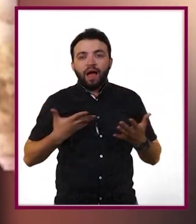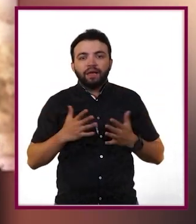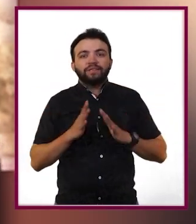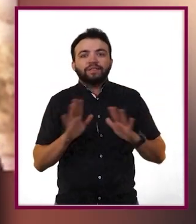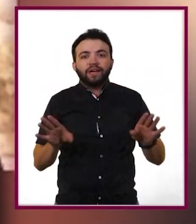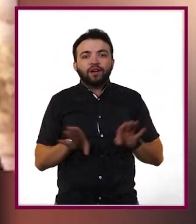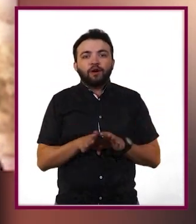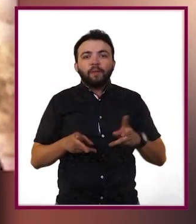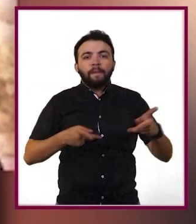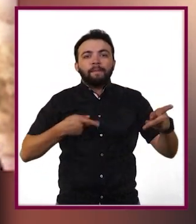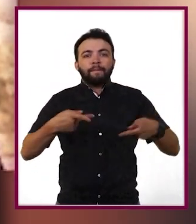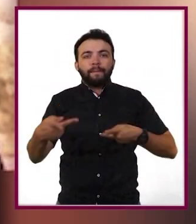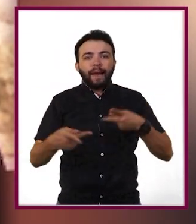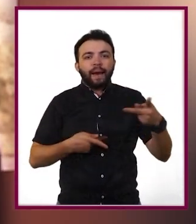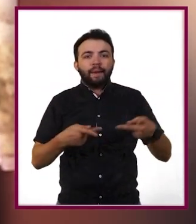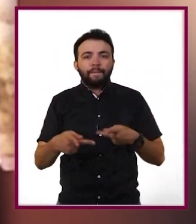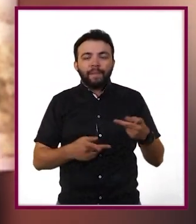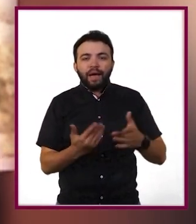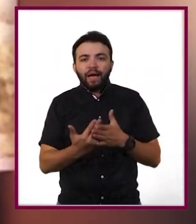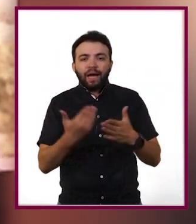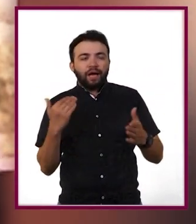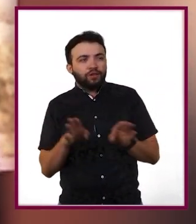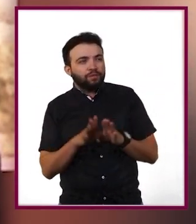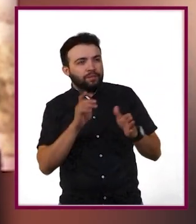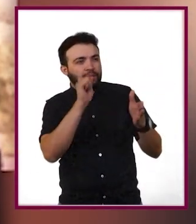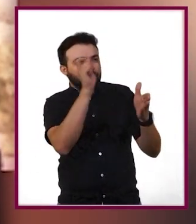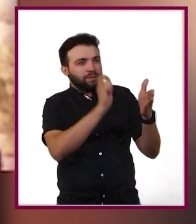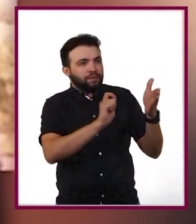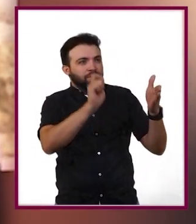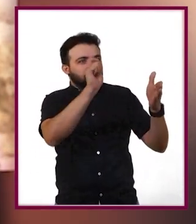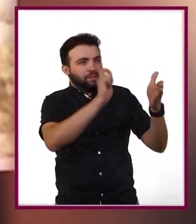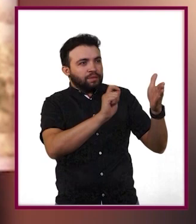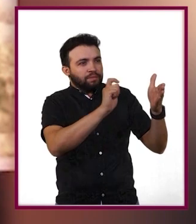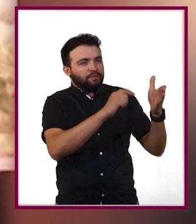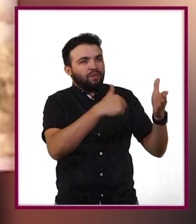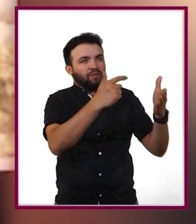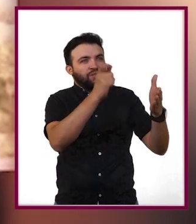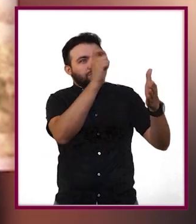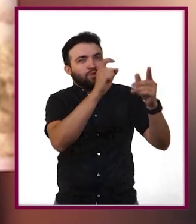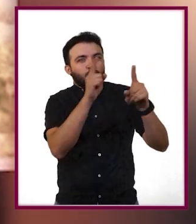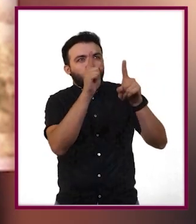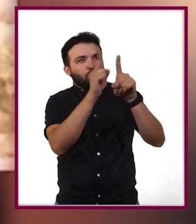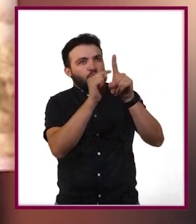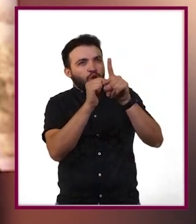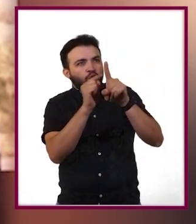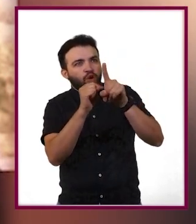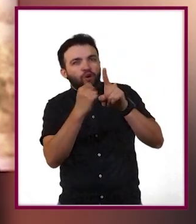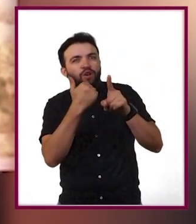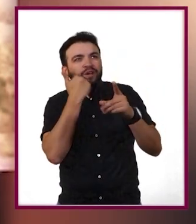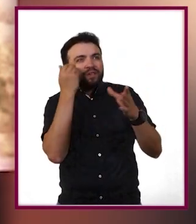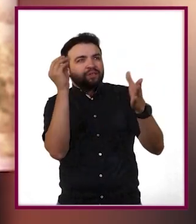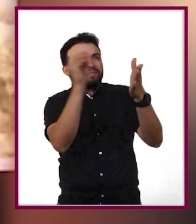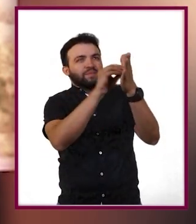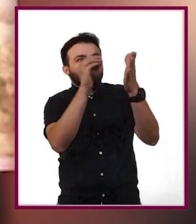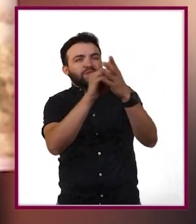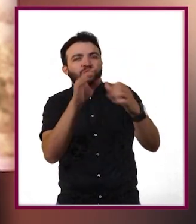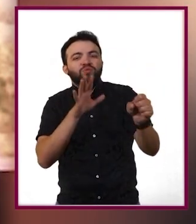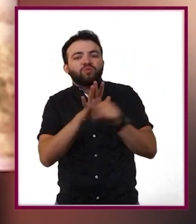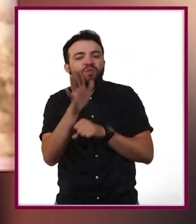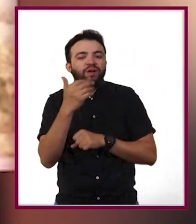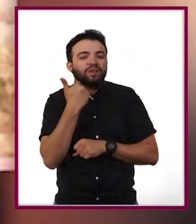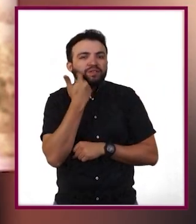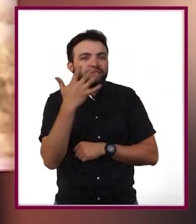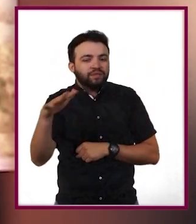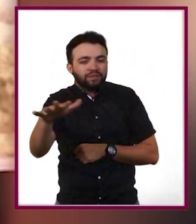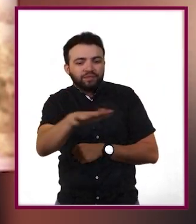ya con las proporciones que él quería, pero ya previamente estaban solucionadas la cuestión de la composición,